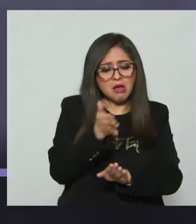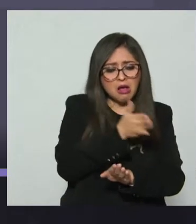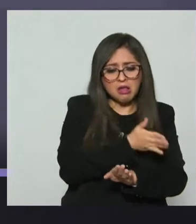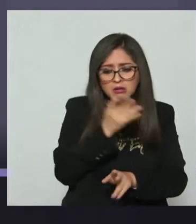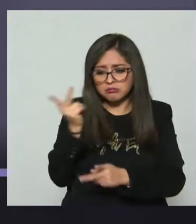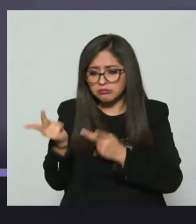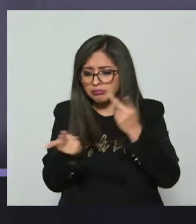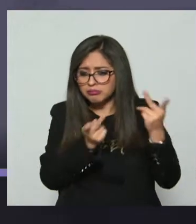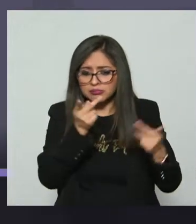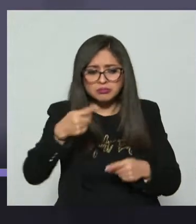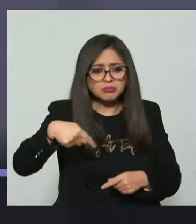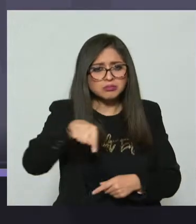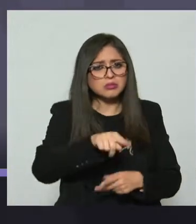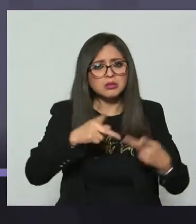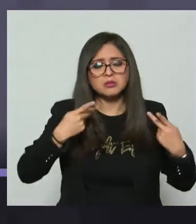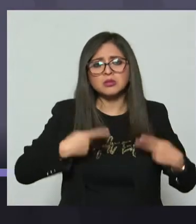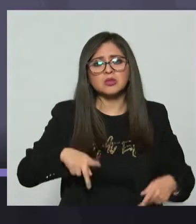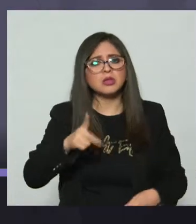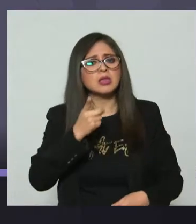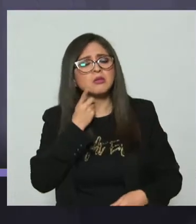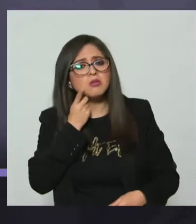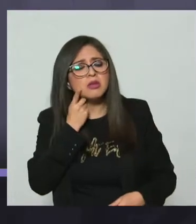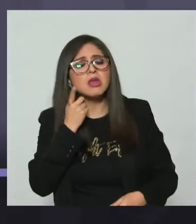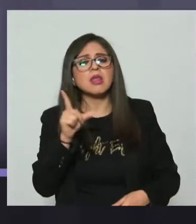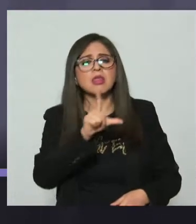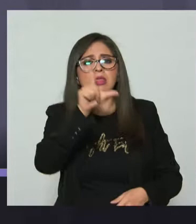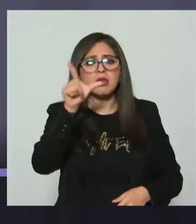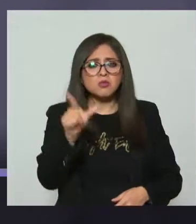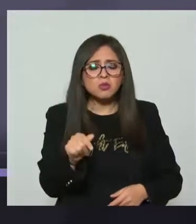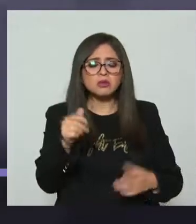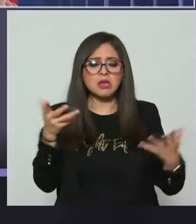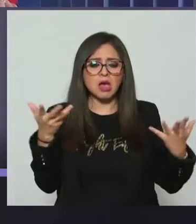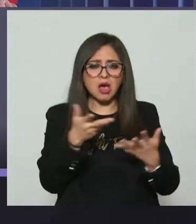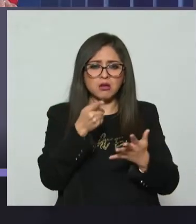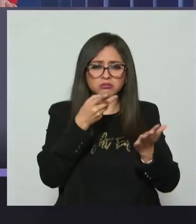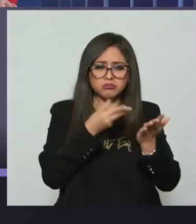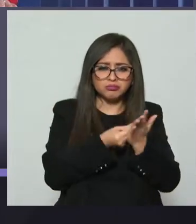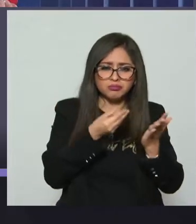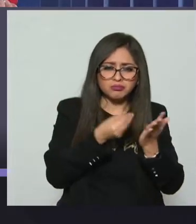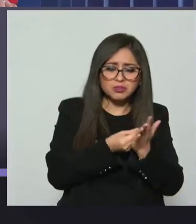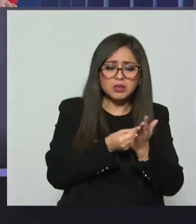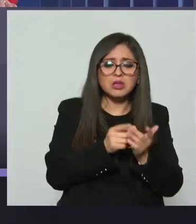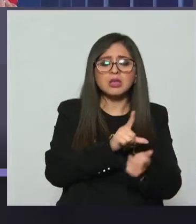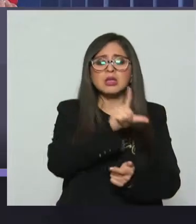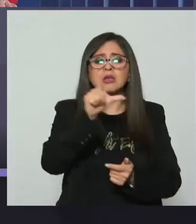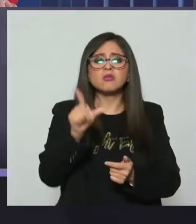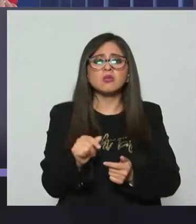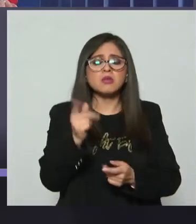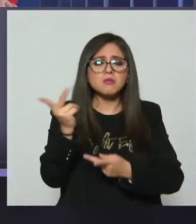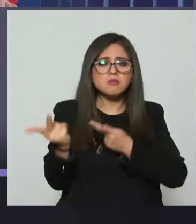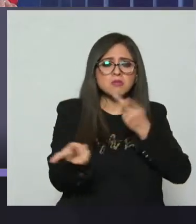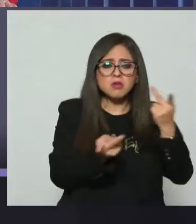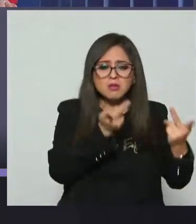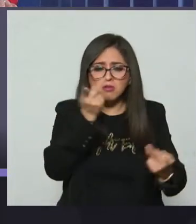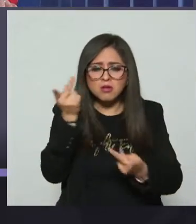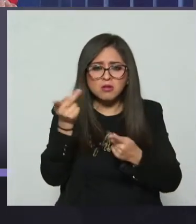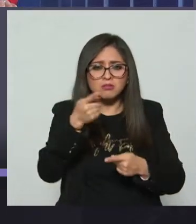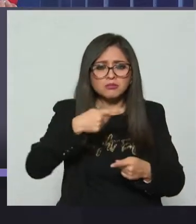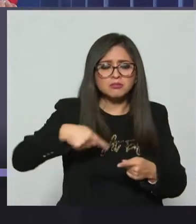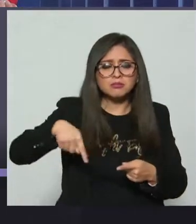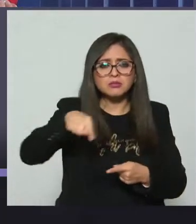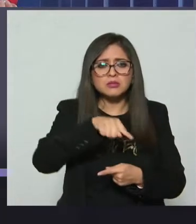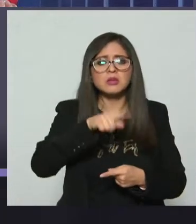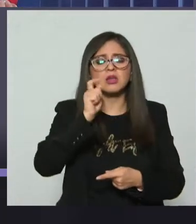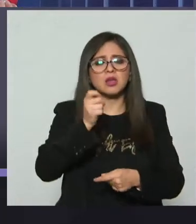diputados, revisa, le hace algunos ajustes o directamente la presenta, la consulta. Se hacen esas consultas de las que